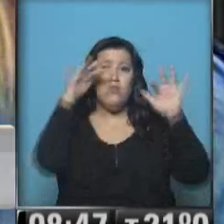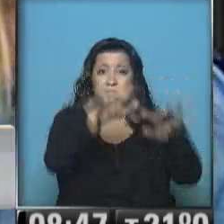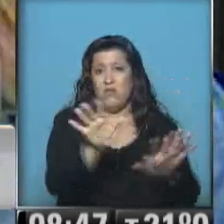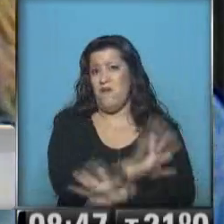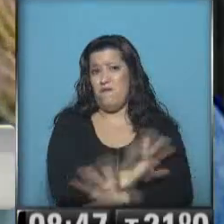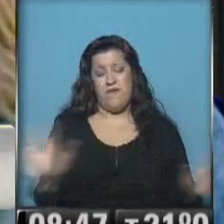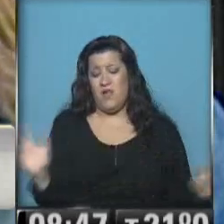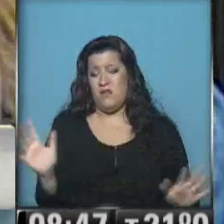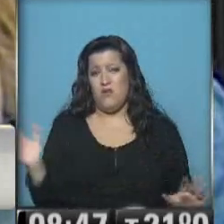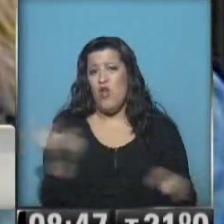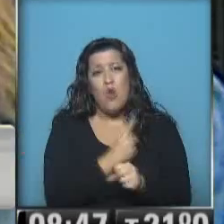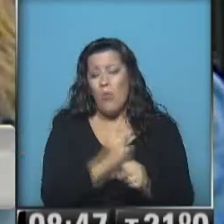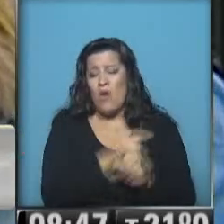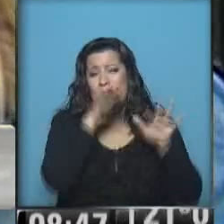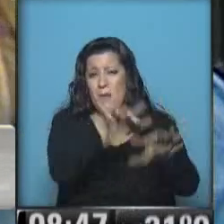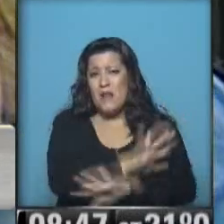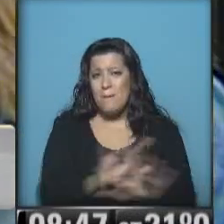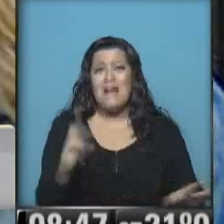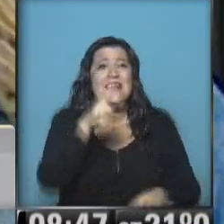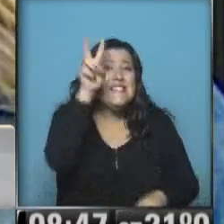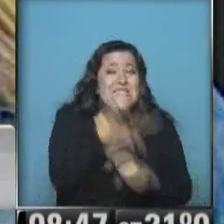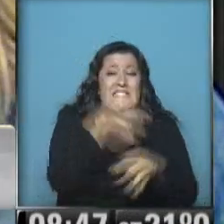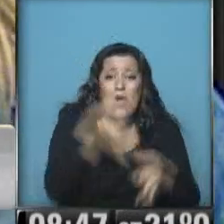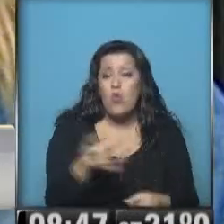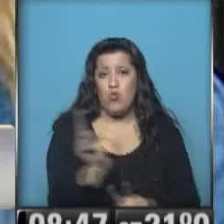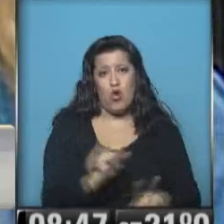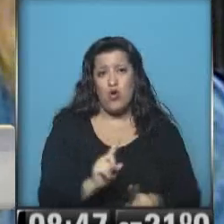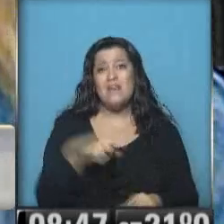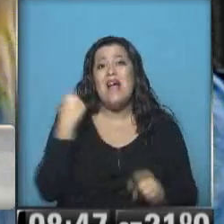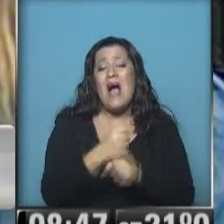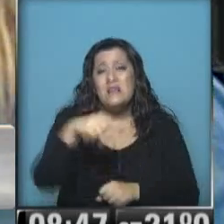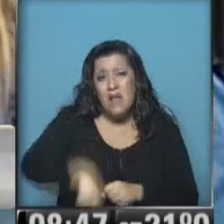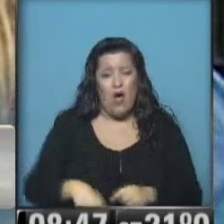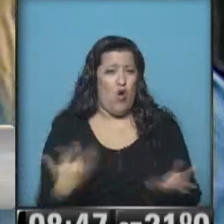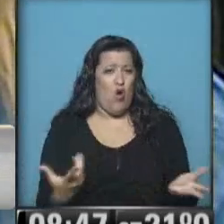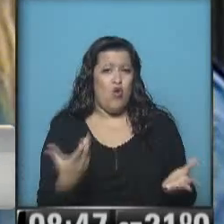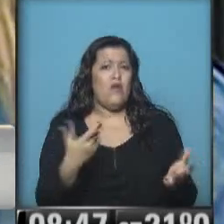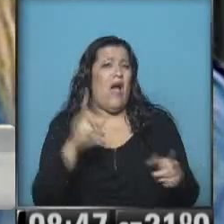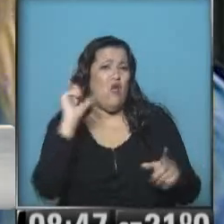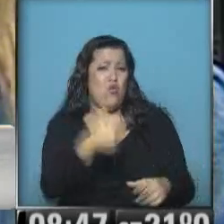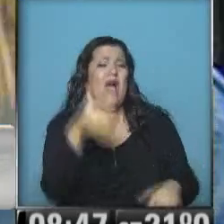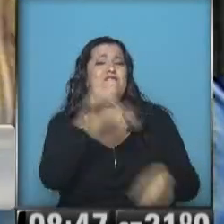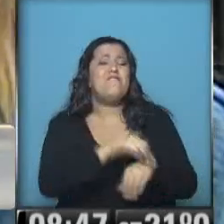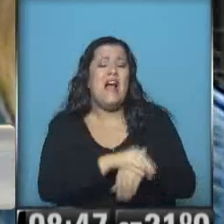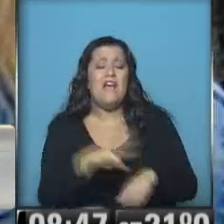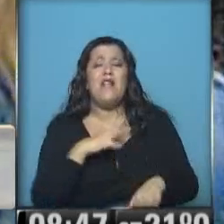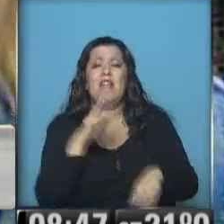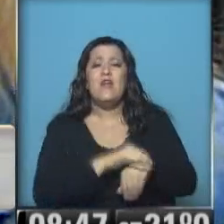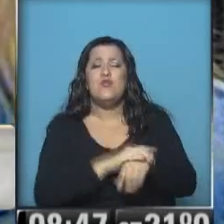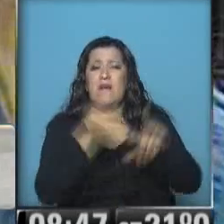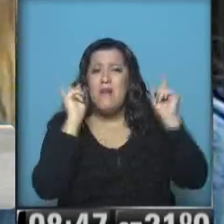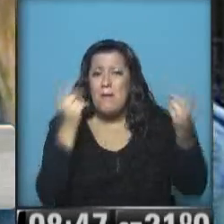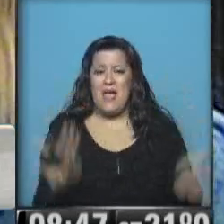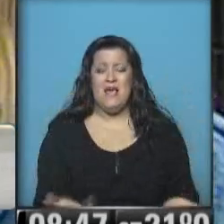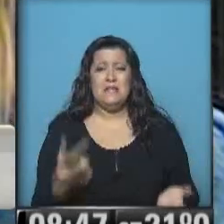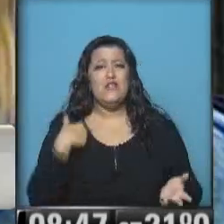no deberían venir más no es un lugar seguro ya esta altura hay negligencia por parte de las maestras entonces con qué confianza nosotros podemos